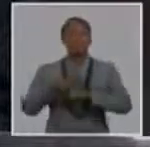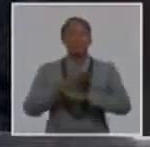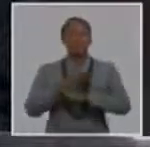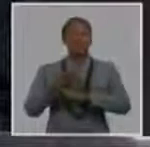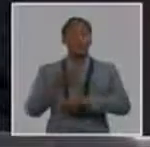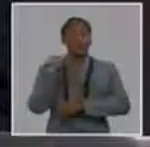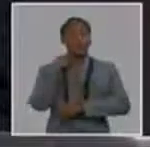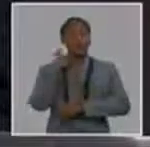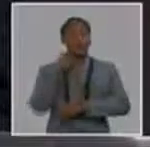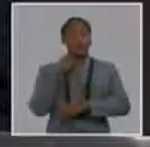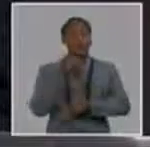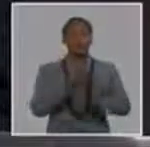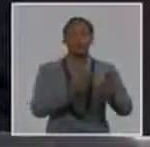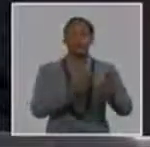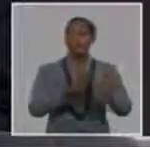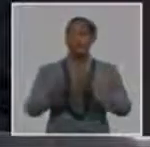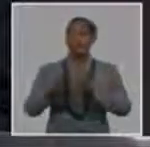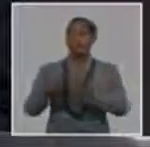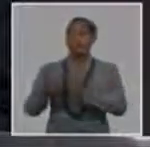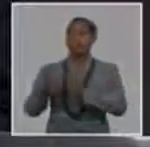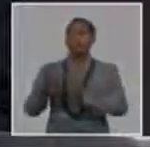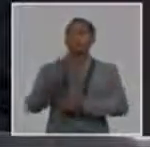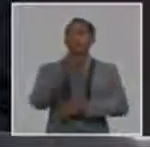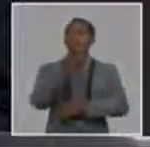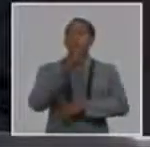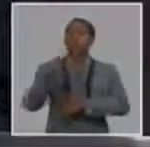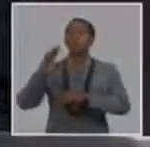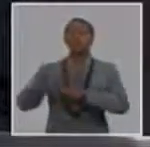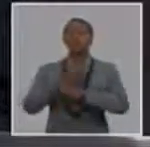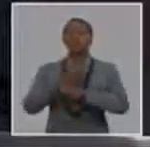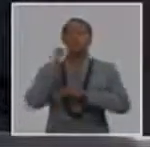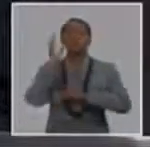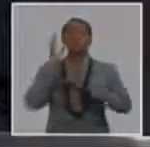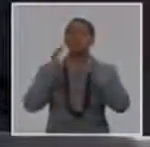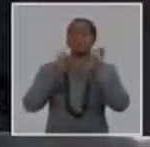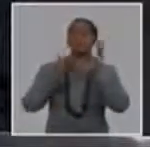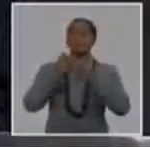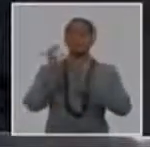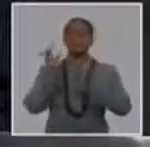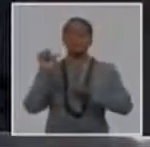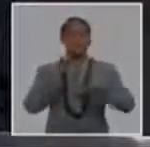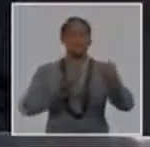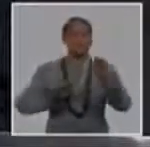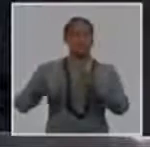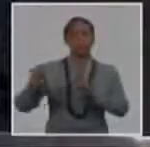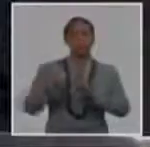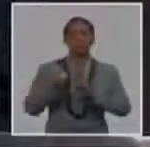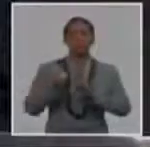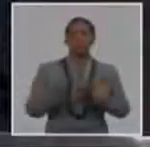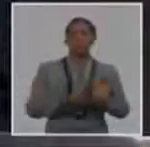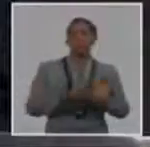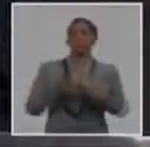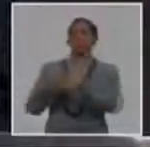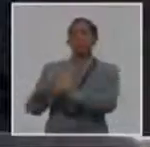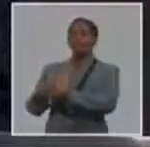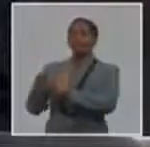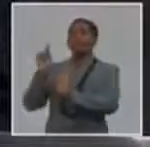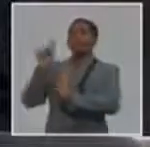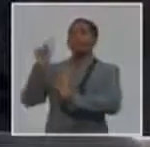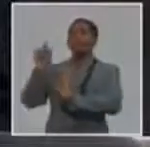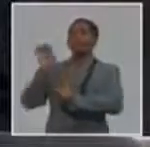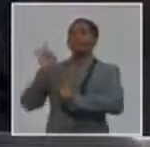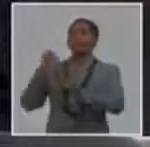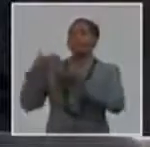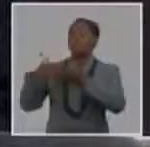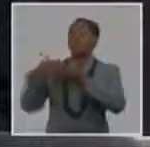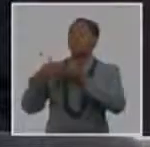en revistas internacionales, el 50% de ellas, 27, en revistas de alto impacto, que eso fue un salto